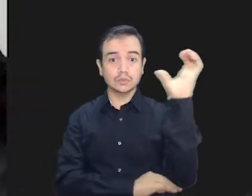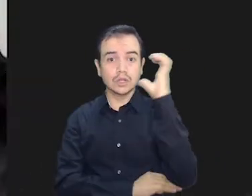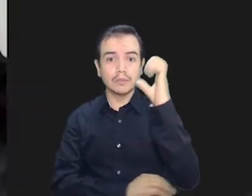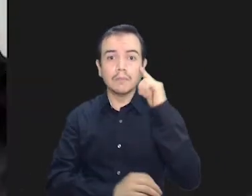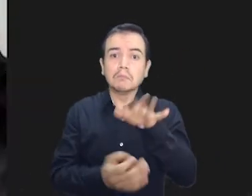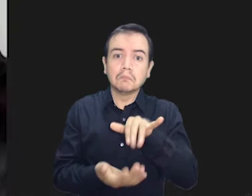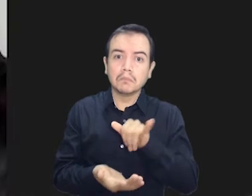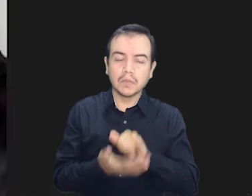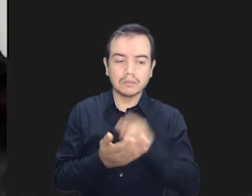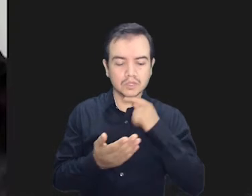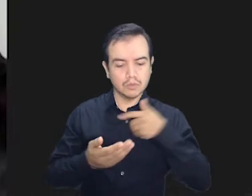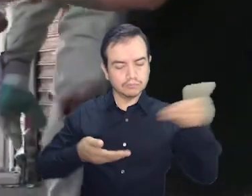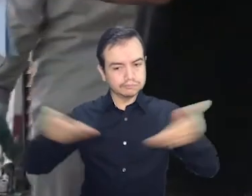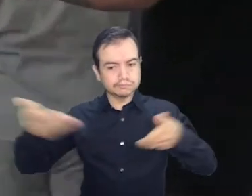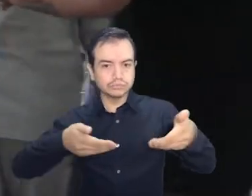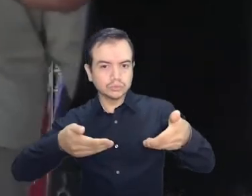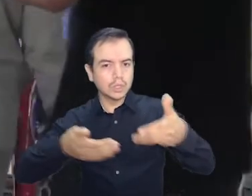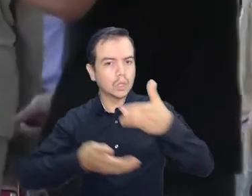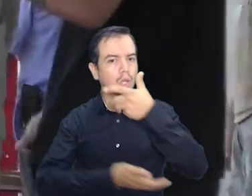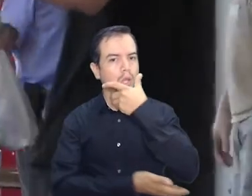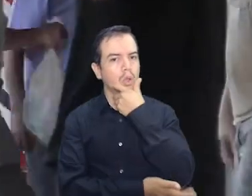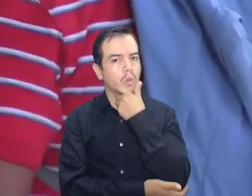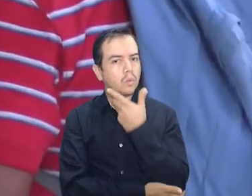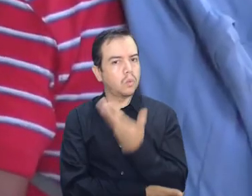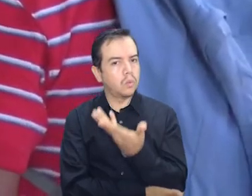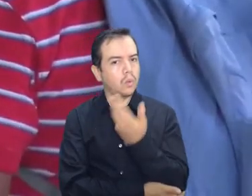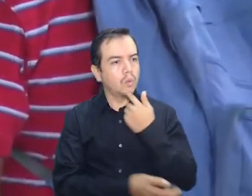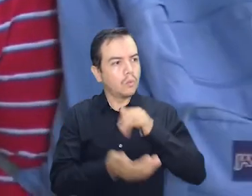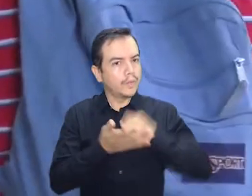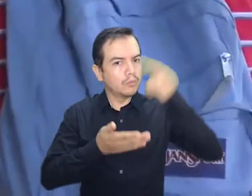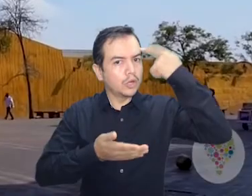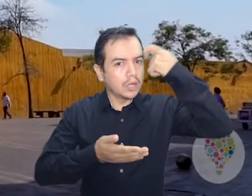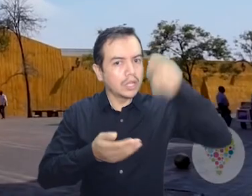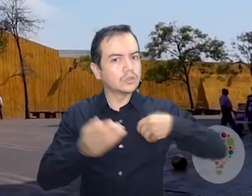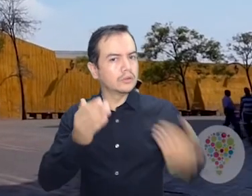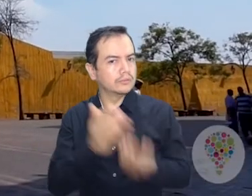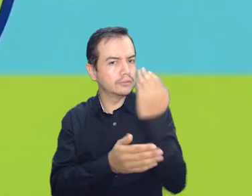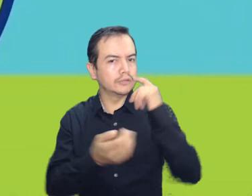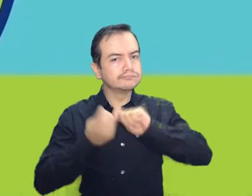precisamente ponerlos en discusión y pensar cómo afrontar los nuevos retos.